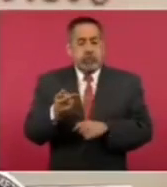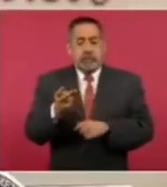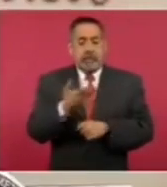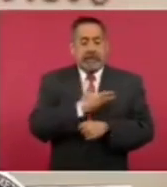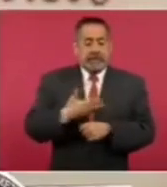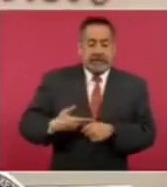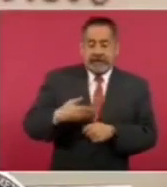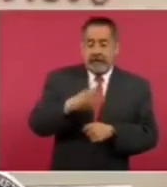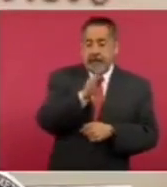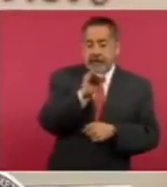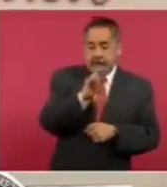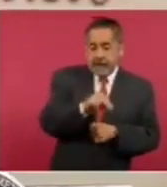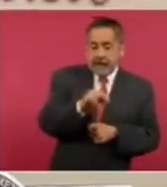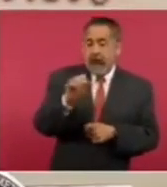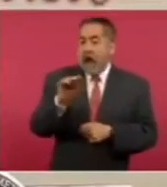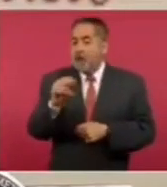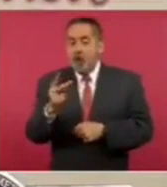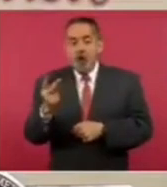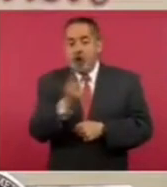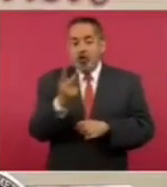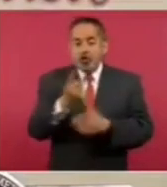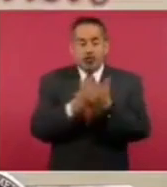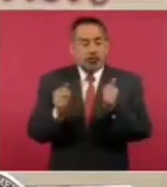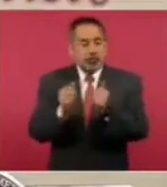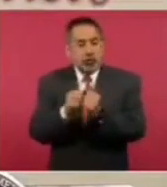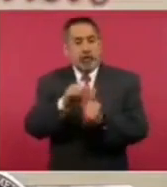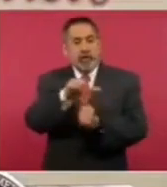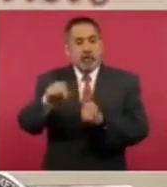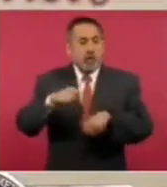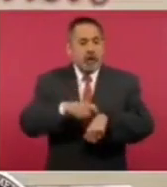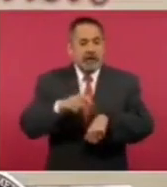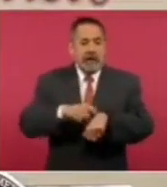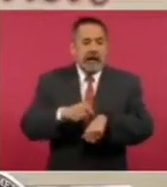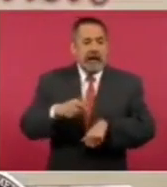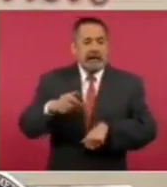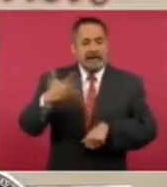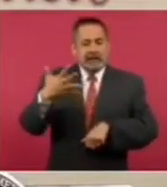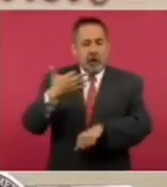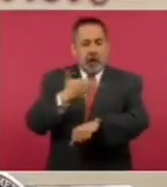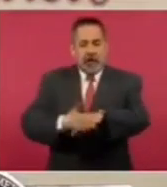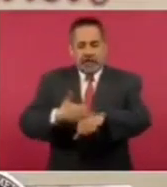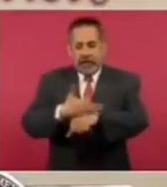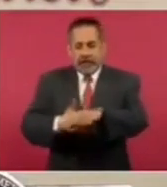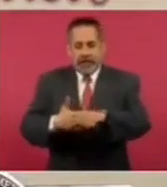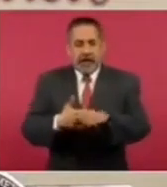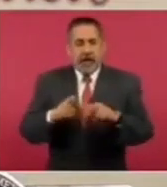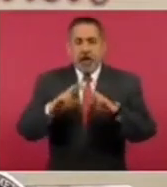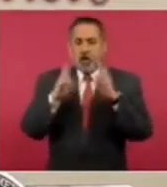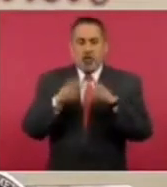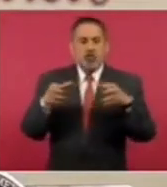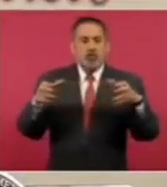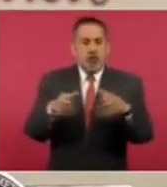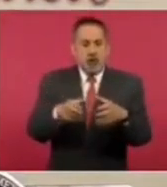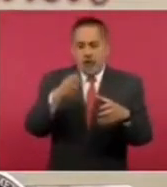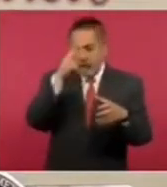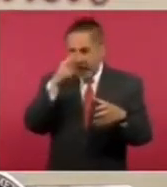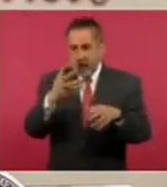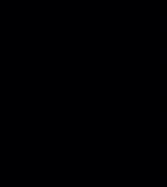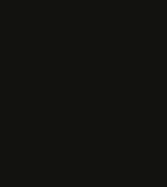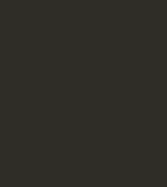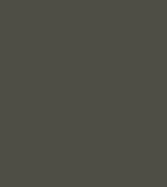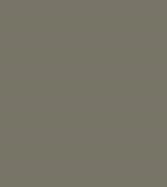López Obrador y presidente biden para finalmente a las cinco de la tarde diecisiete horas la reunión bilateral México Estados